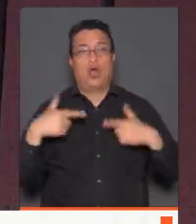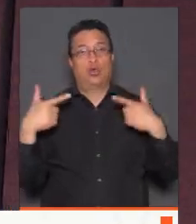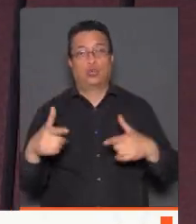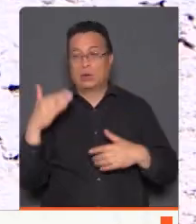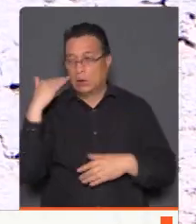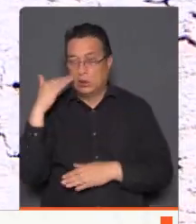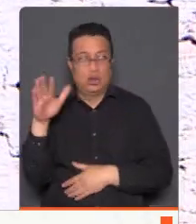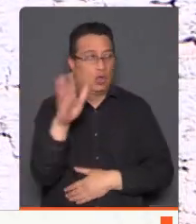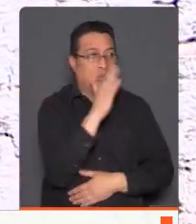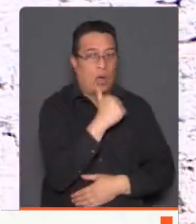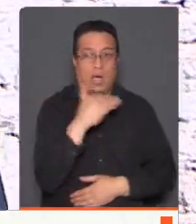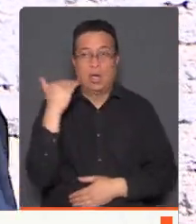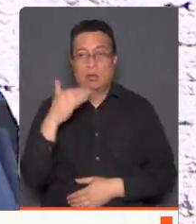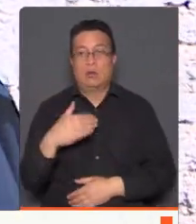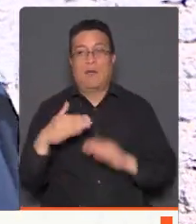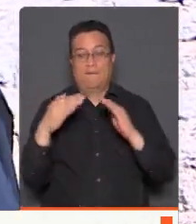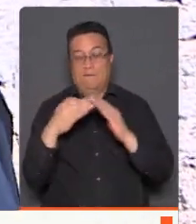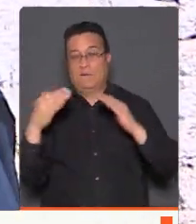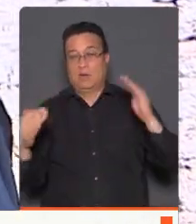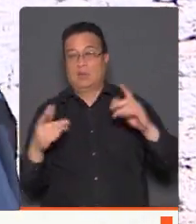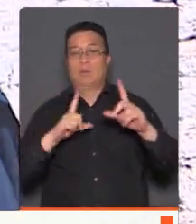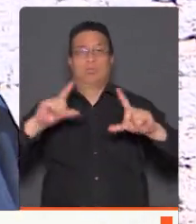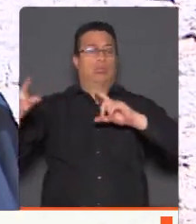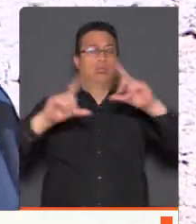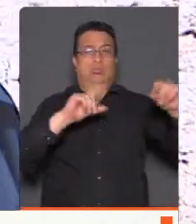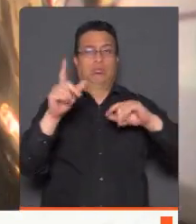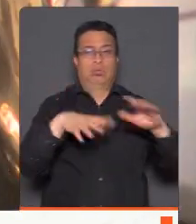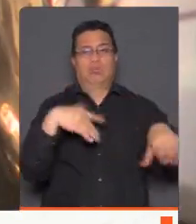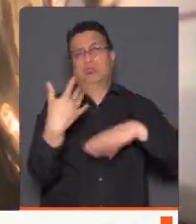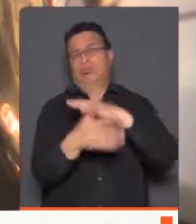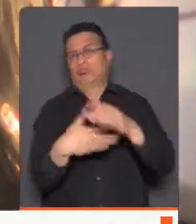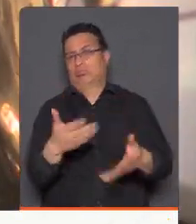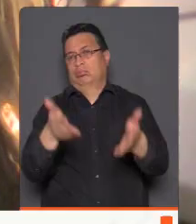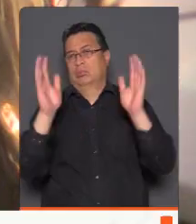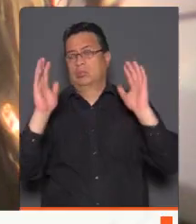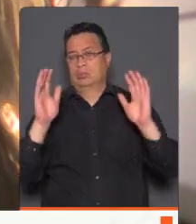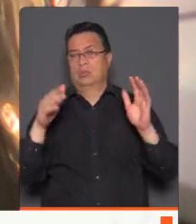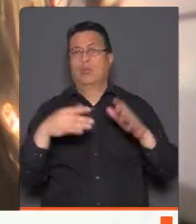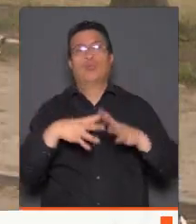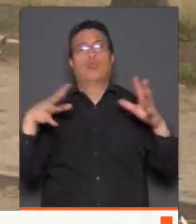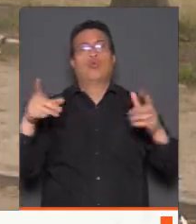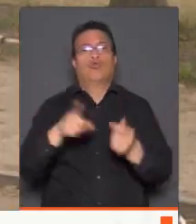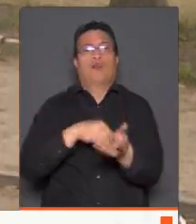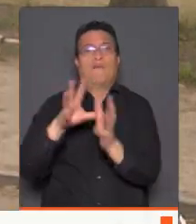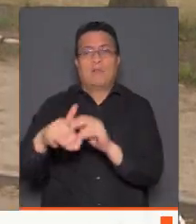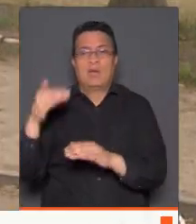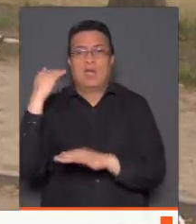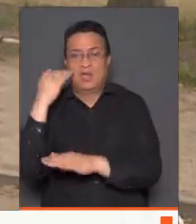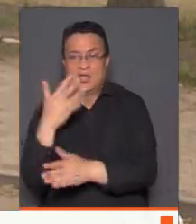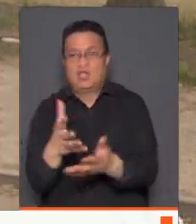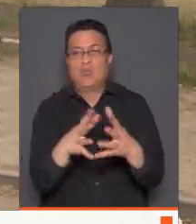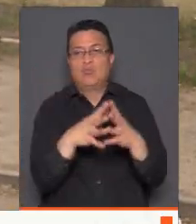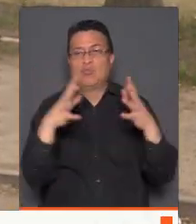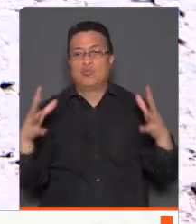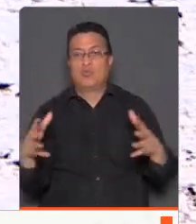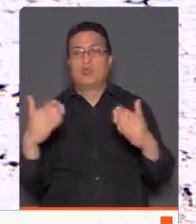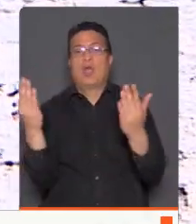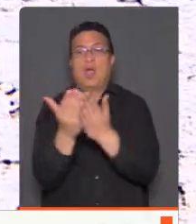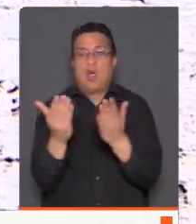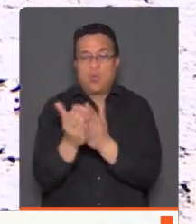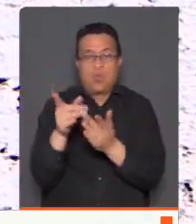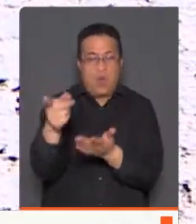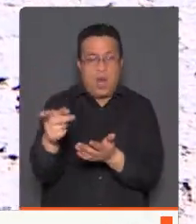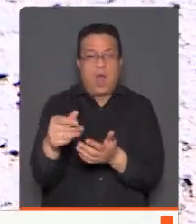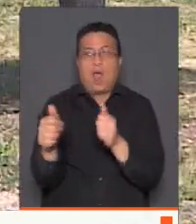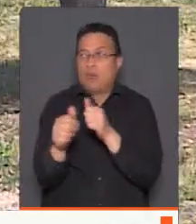niño. Los vecinos ahí arrancando todo, pues estaba el escoba, creo que por aquí. Y había mucha familia, muchos niñitos. Más encima el colegio, era la hora